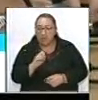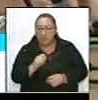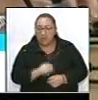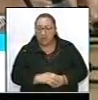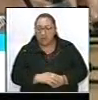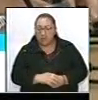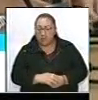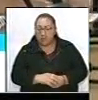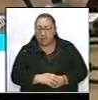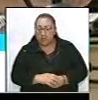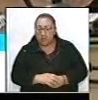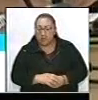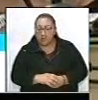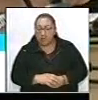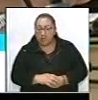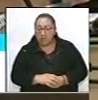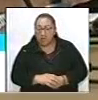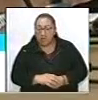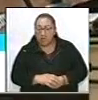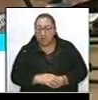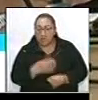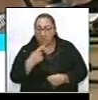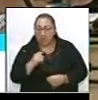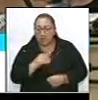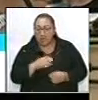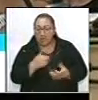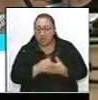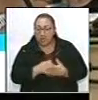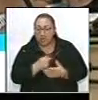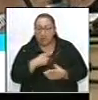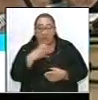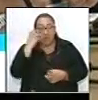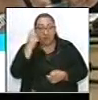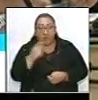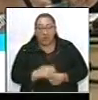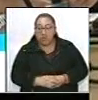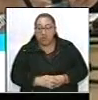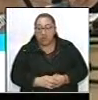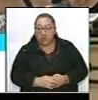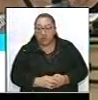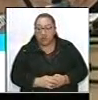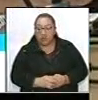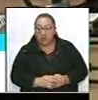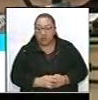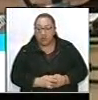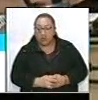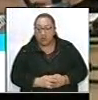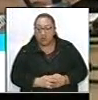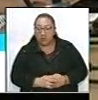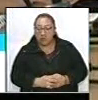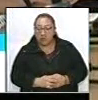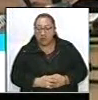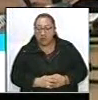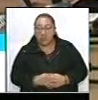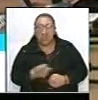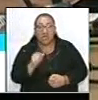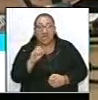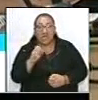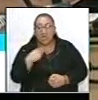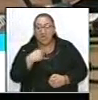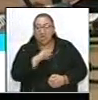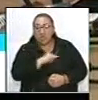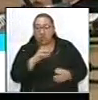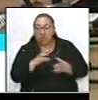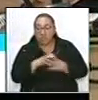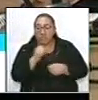y estoy de acuerdo con el representante de Miraflores, que Serenazgo debe ya institucionalizarse. Ha pasado